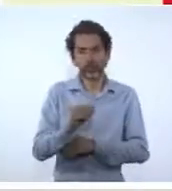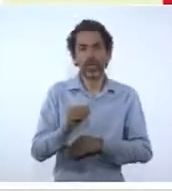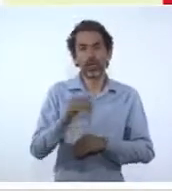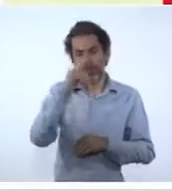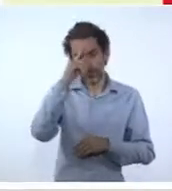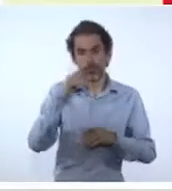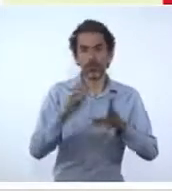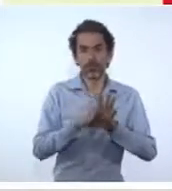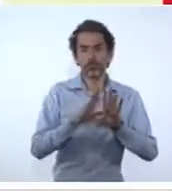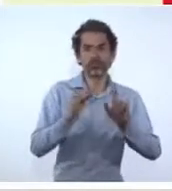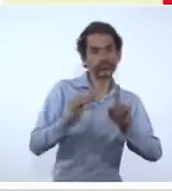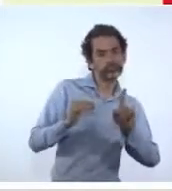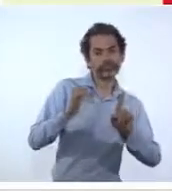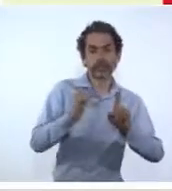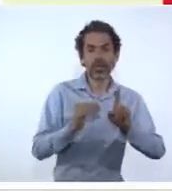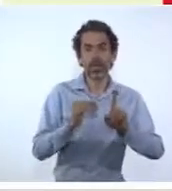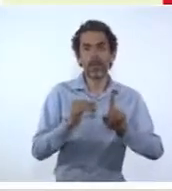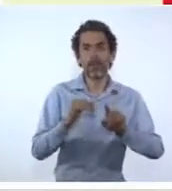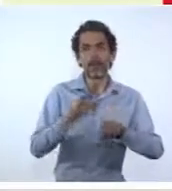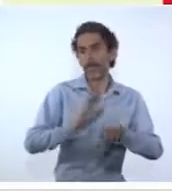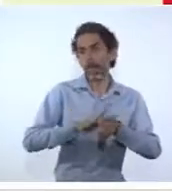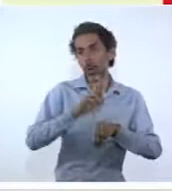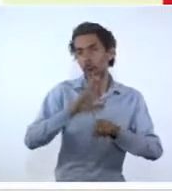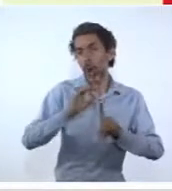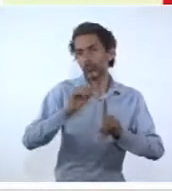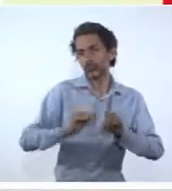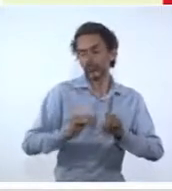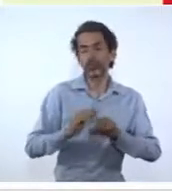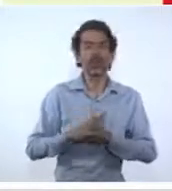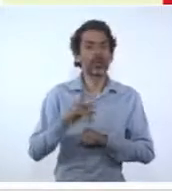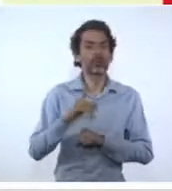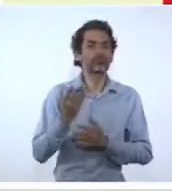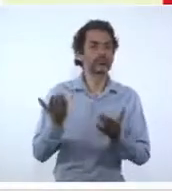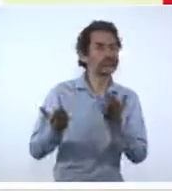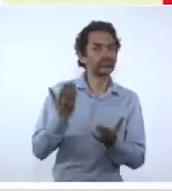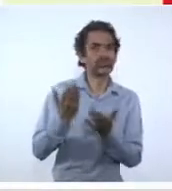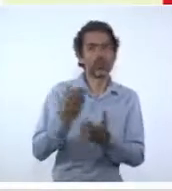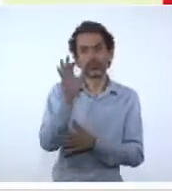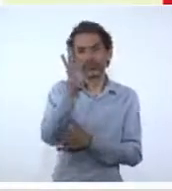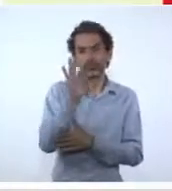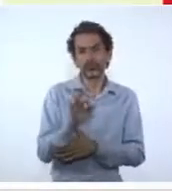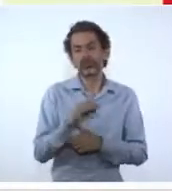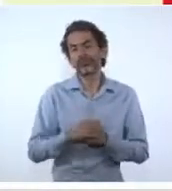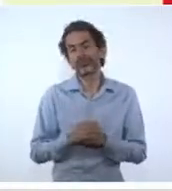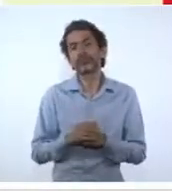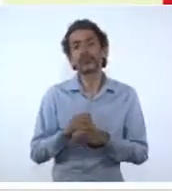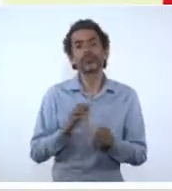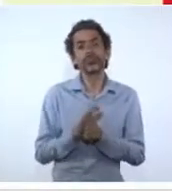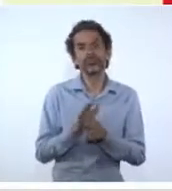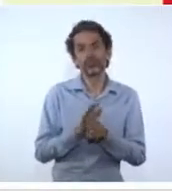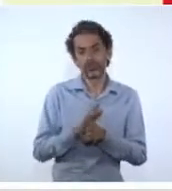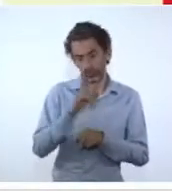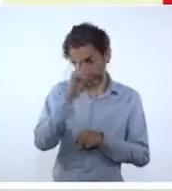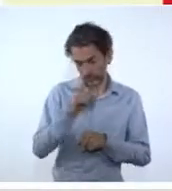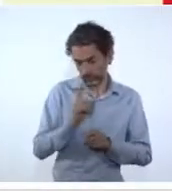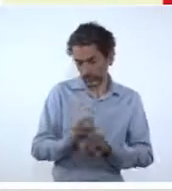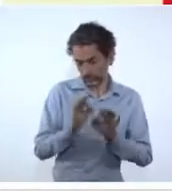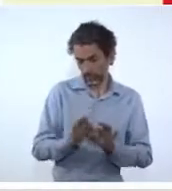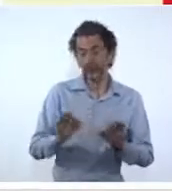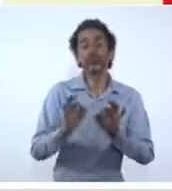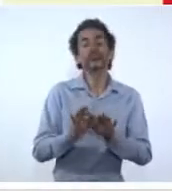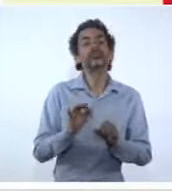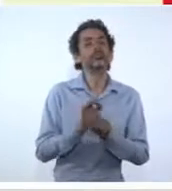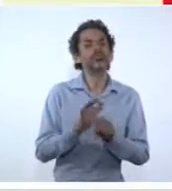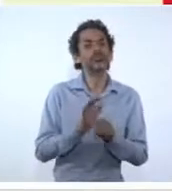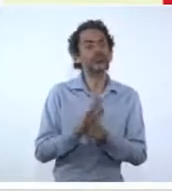ser menor o puede ser mayor, pero este es más o menos un promedio de lo que se ha visto. Y lo que es importante también aquí es que